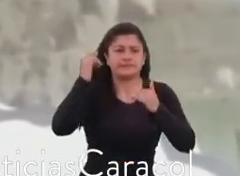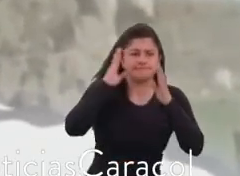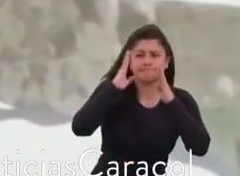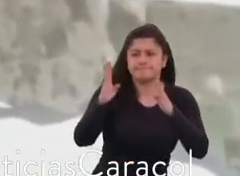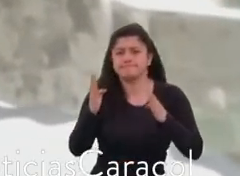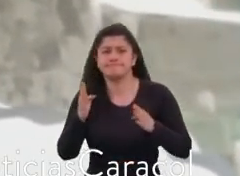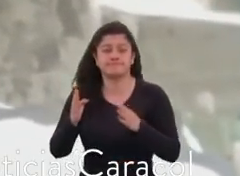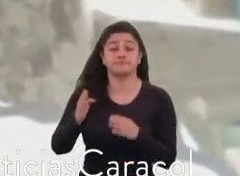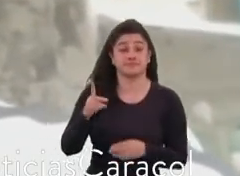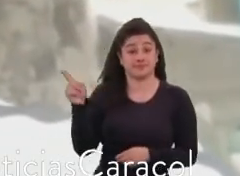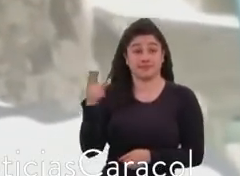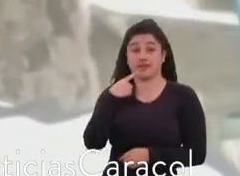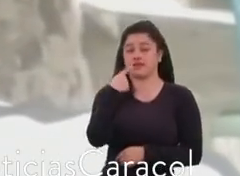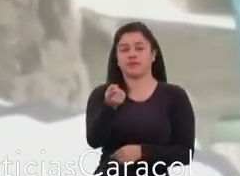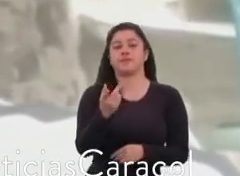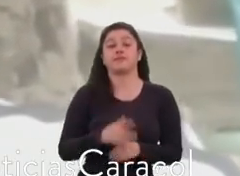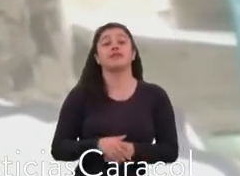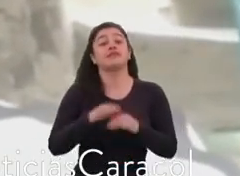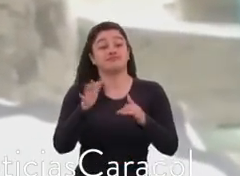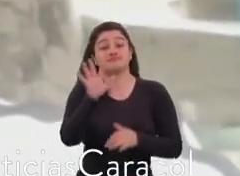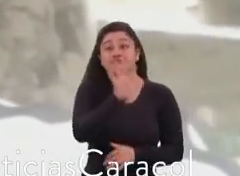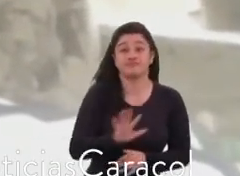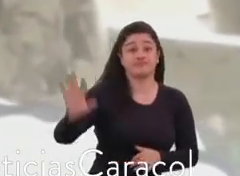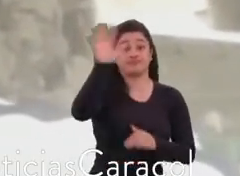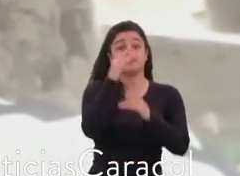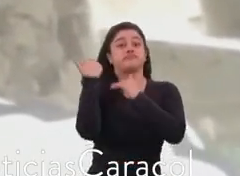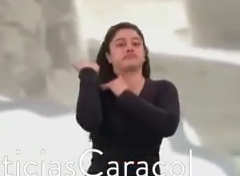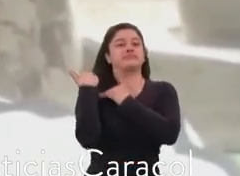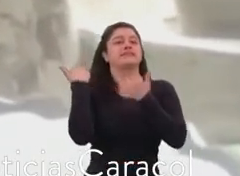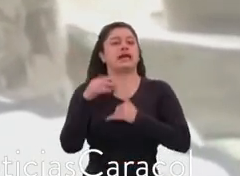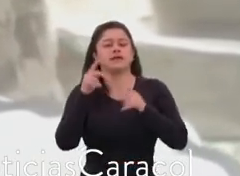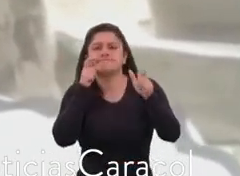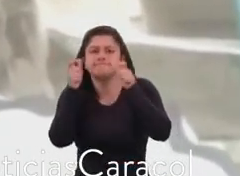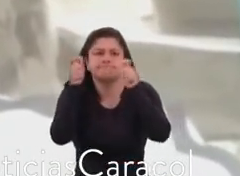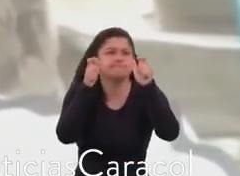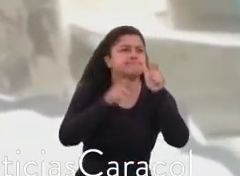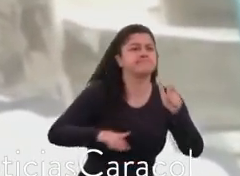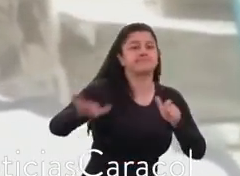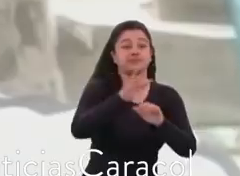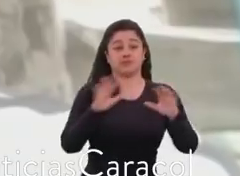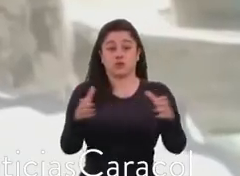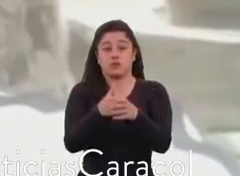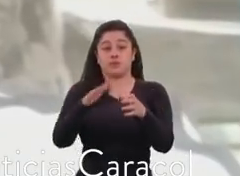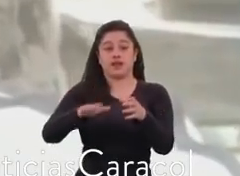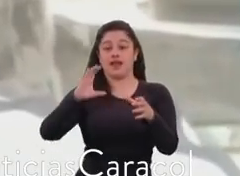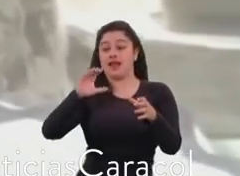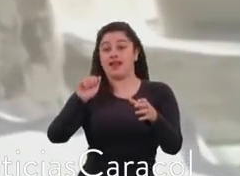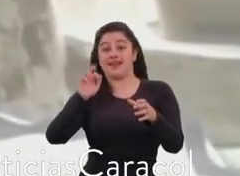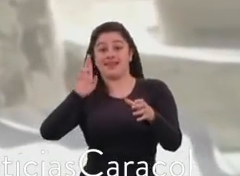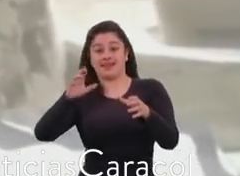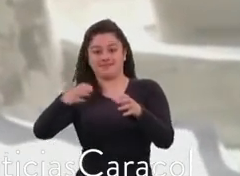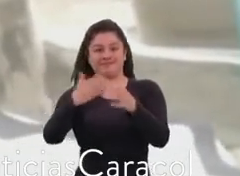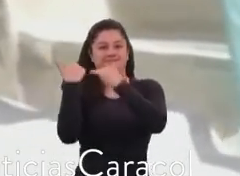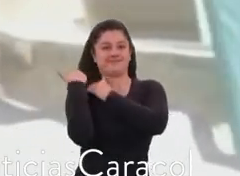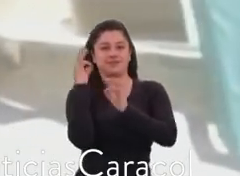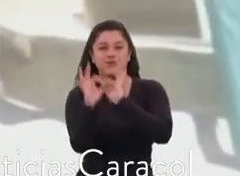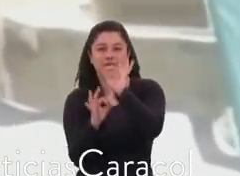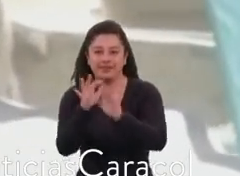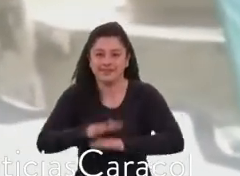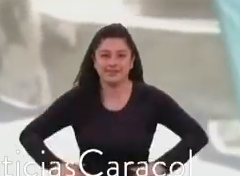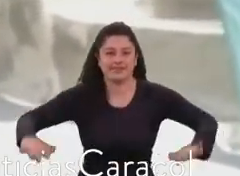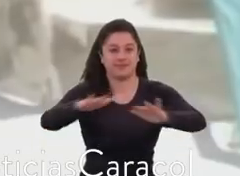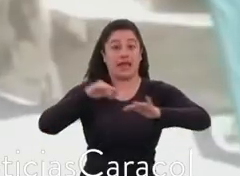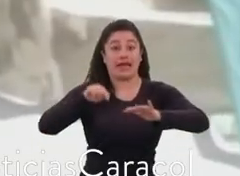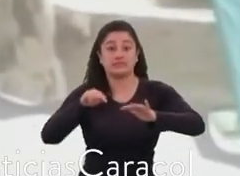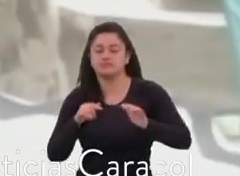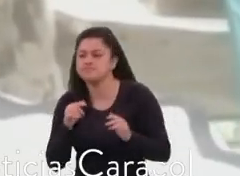la Gobernación, con la Corporación Autónoma, ya venimos trabajando en un plan de acción para hacer el cierre, la